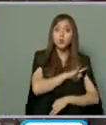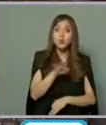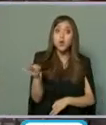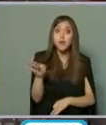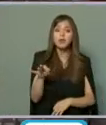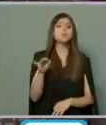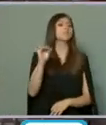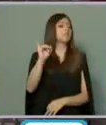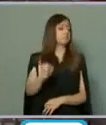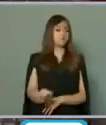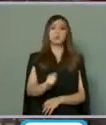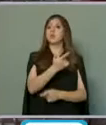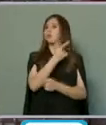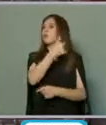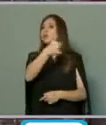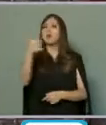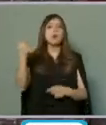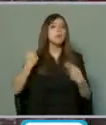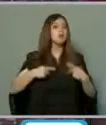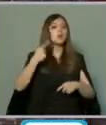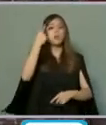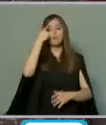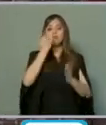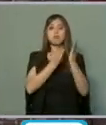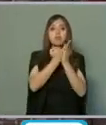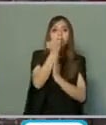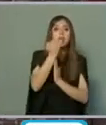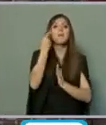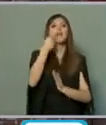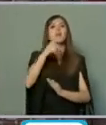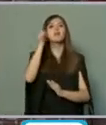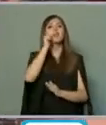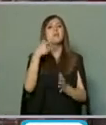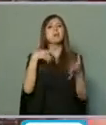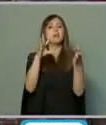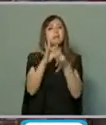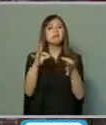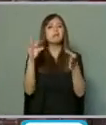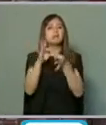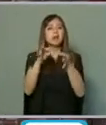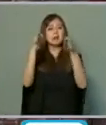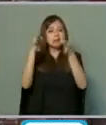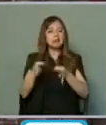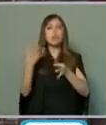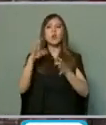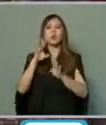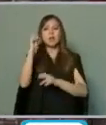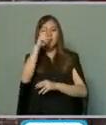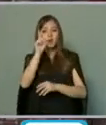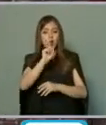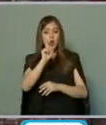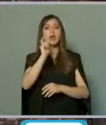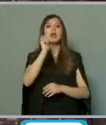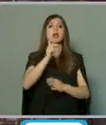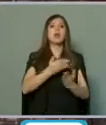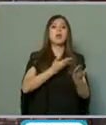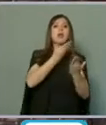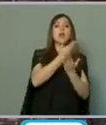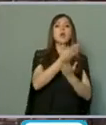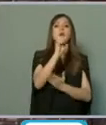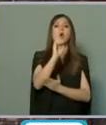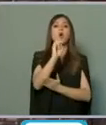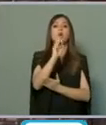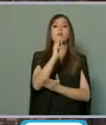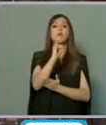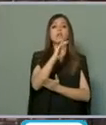Hay que decir algo interesante y por más que trato de no ser tan técnica, explicaré el tema técnico. Nosotros no conocemos de oficio propiamente, es